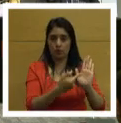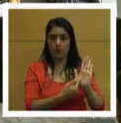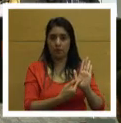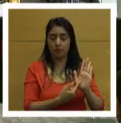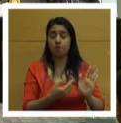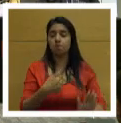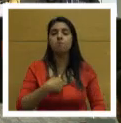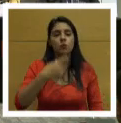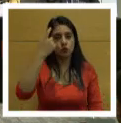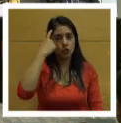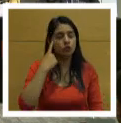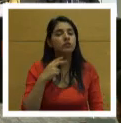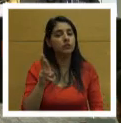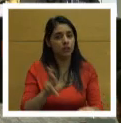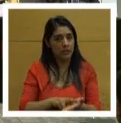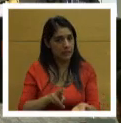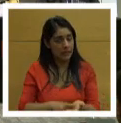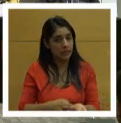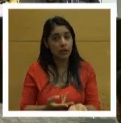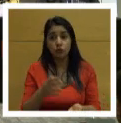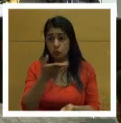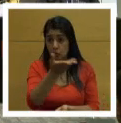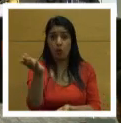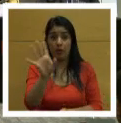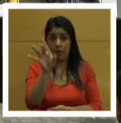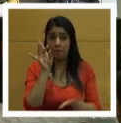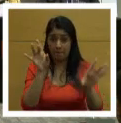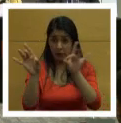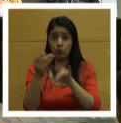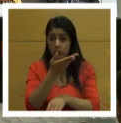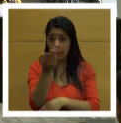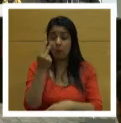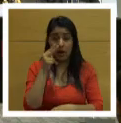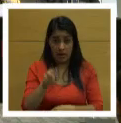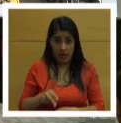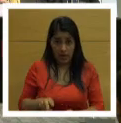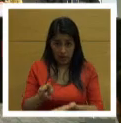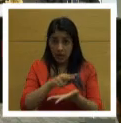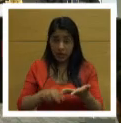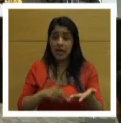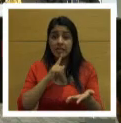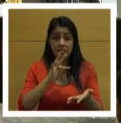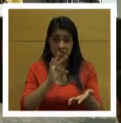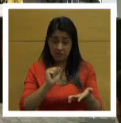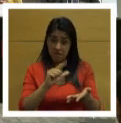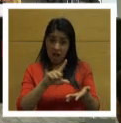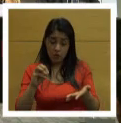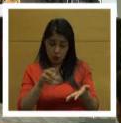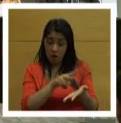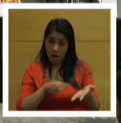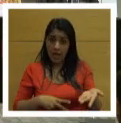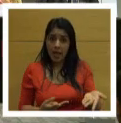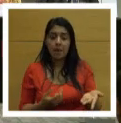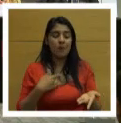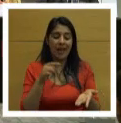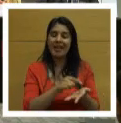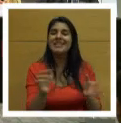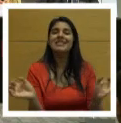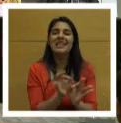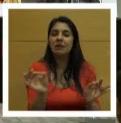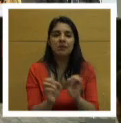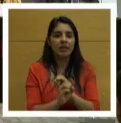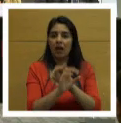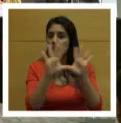mí me parece realmente un caso, yo los invito a revisar ese fallo porque se explica con mucha, mucha claridad, digamos, cuál